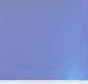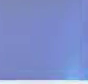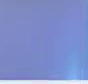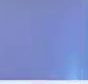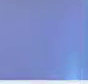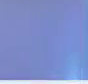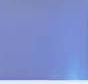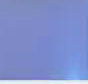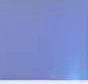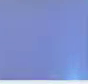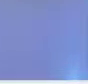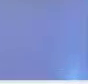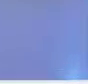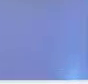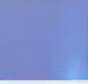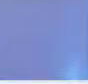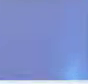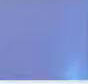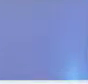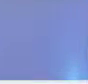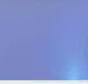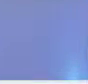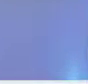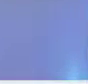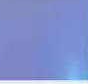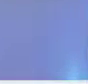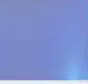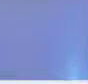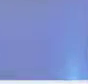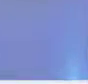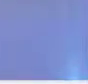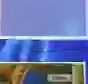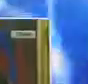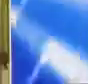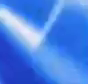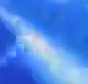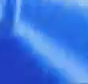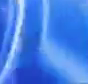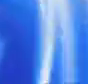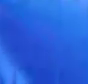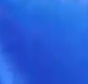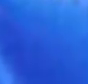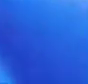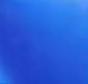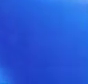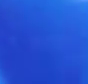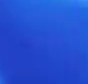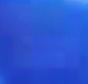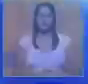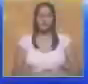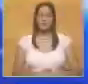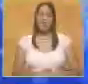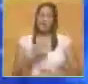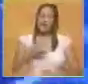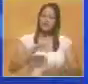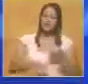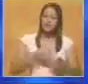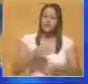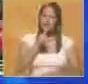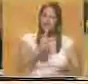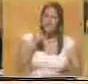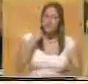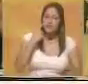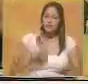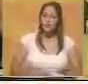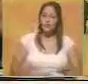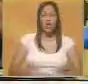Amigos, a esta hora el presidente de la República, Hugo Chávez, despide al personal que se formará en China para manejar un nuevo satélite. Escuchemos. Por naturaleza,